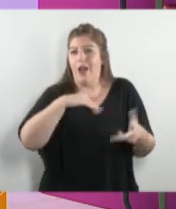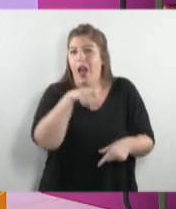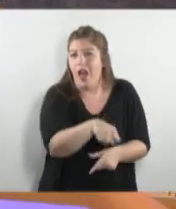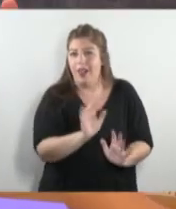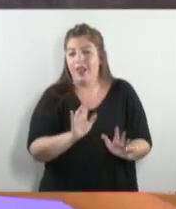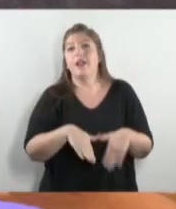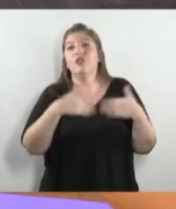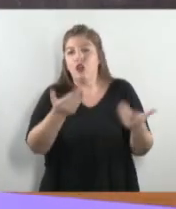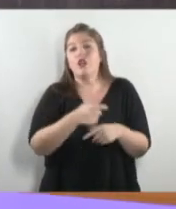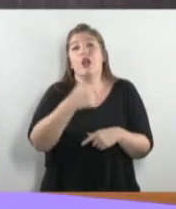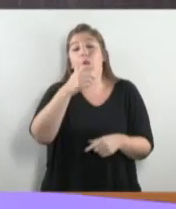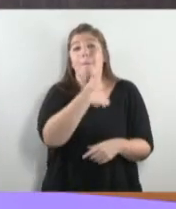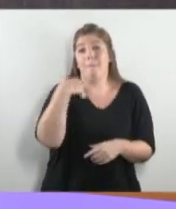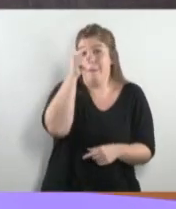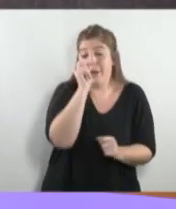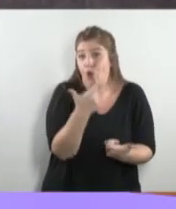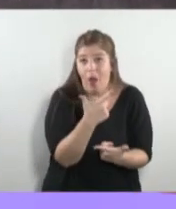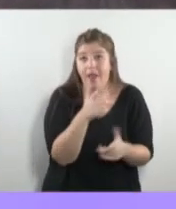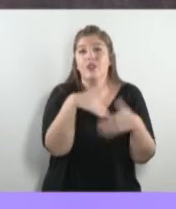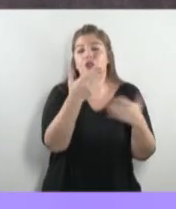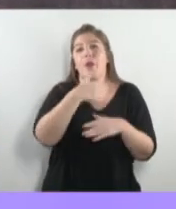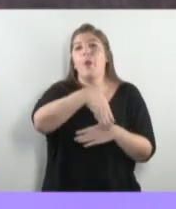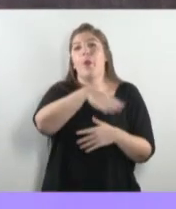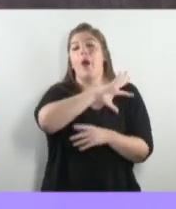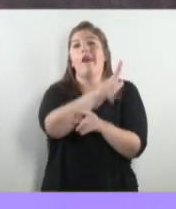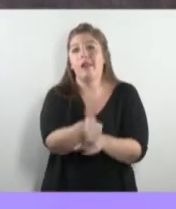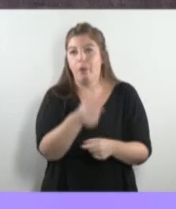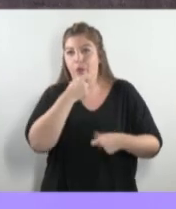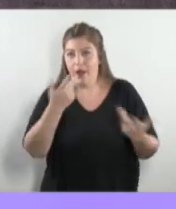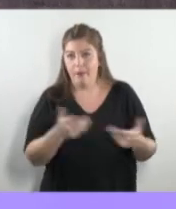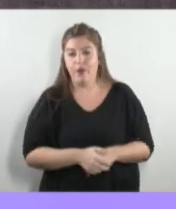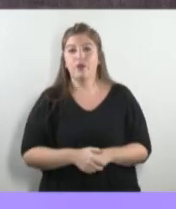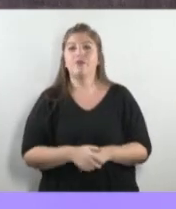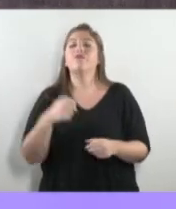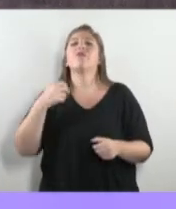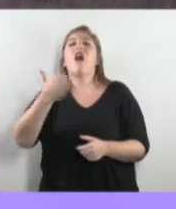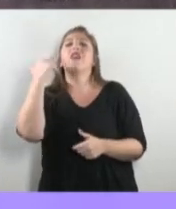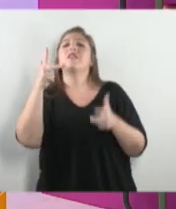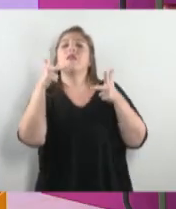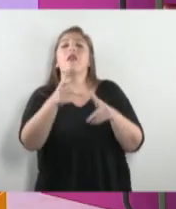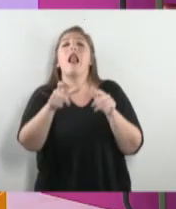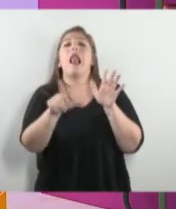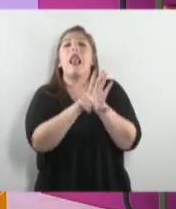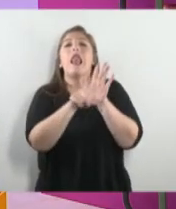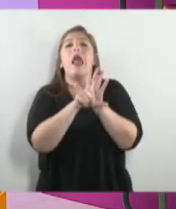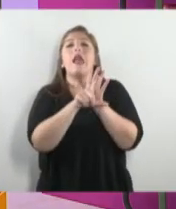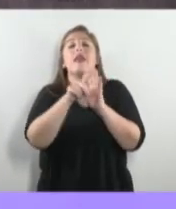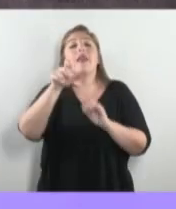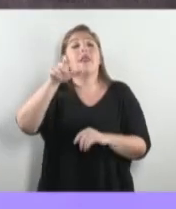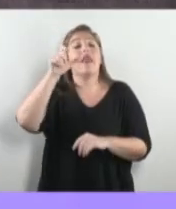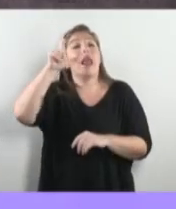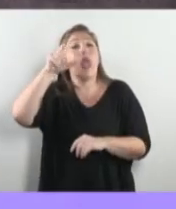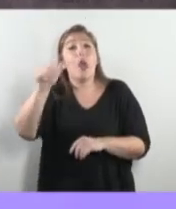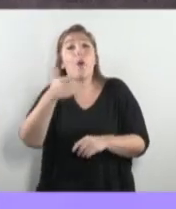a delinquir, ¿no? Uh-huh. Uh-huh. Vos hablabas antes de la ley de vagos o ley uh-huh. de leva, que se dictó en algún momento